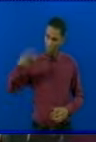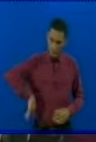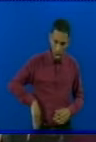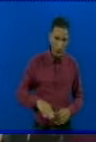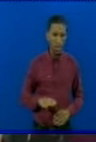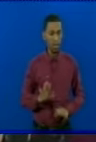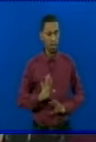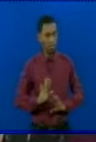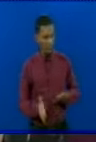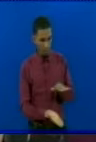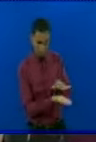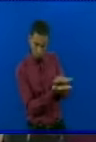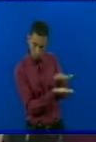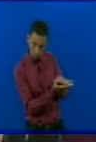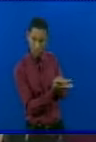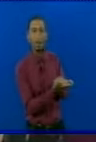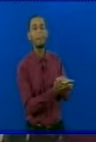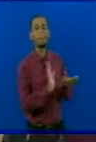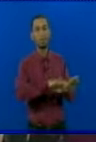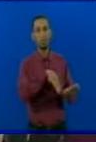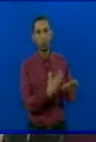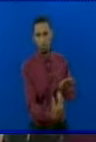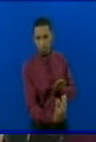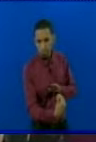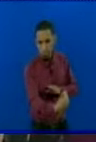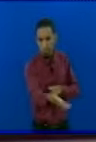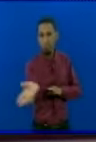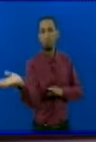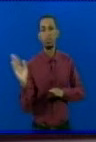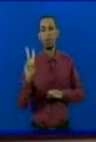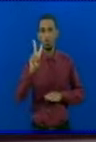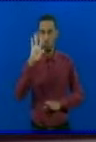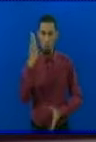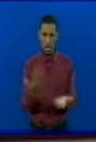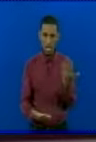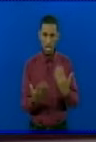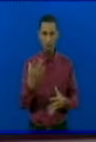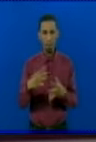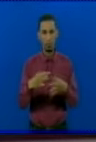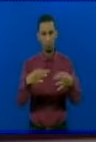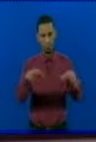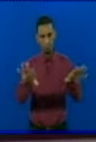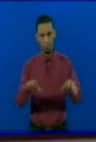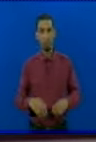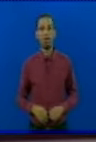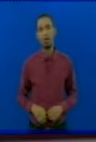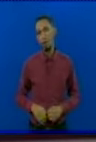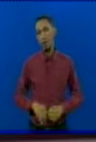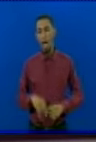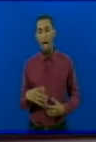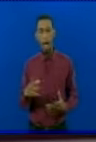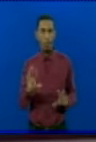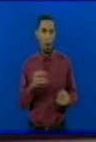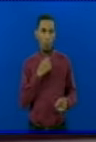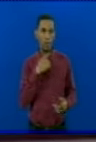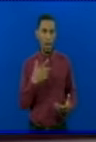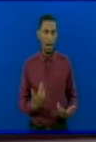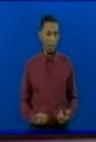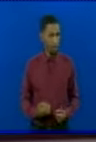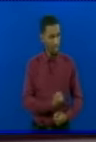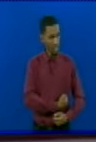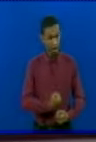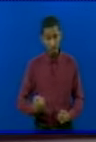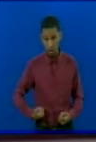contar también con ese arroz disponible. Usted, por ejemplo, habla de esfuerzo y de intensidad. Yo quisiera saber un poco, para que las